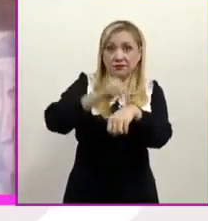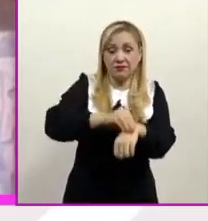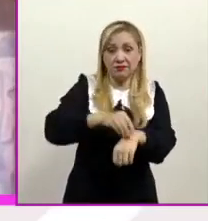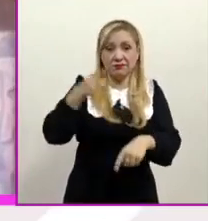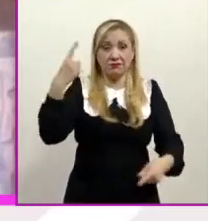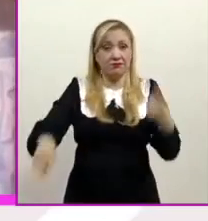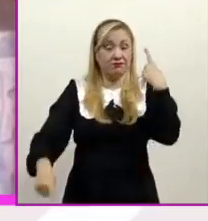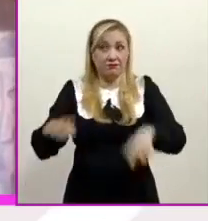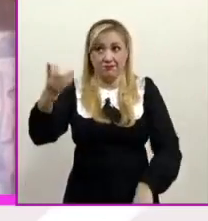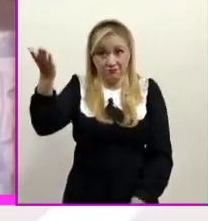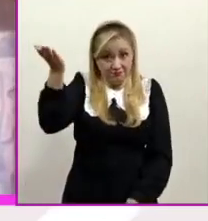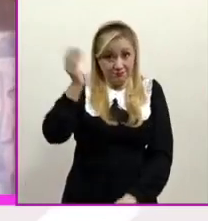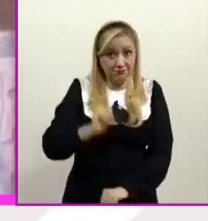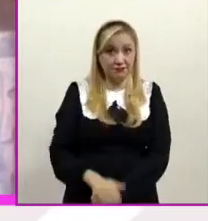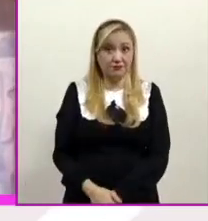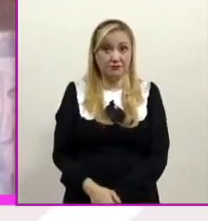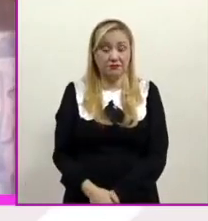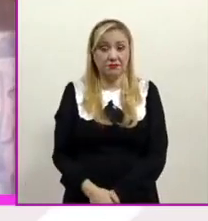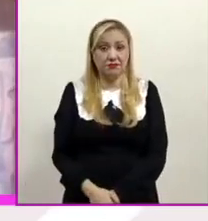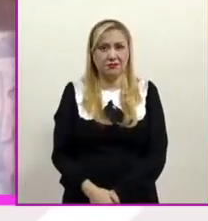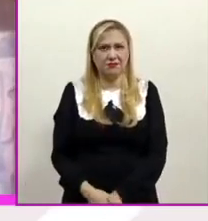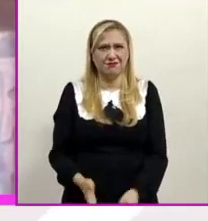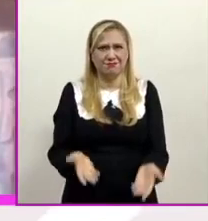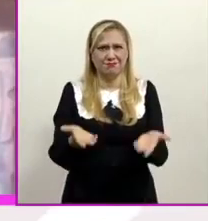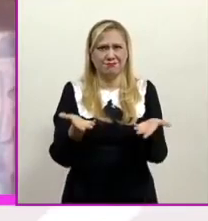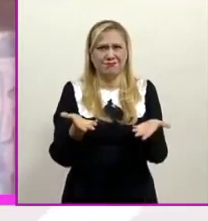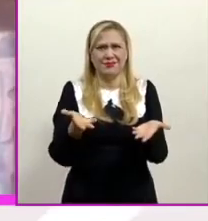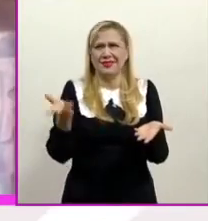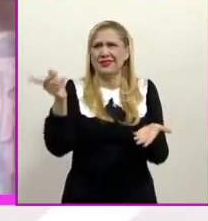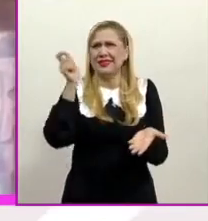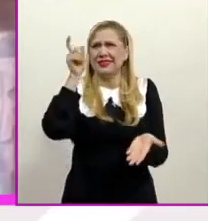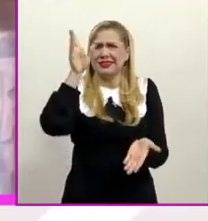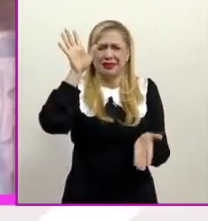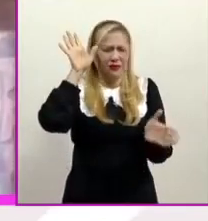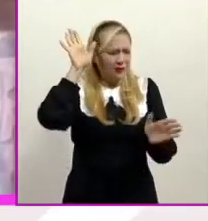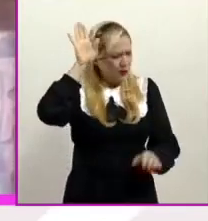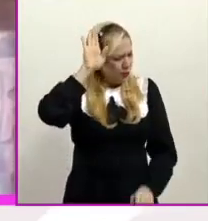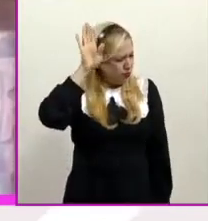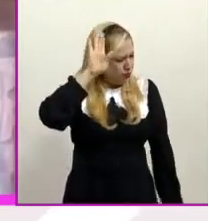poder, tengamos estos niveles de ignorancia y de...